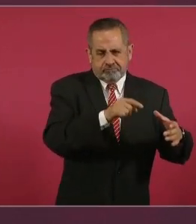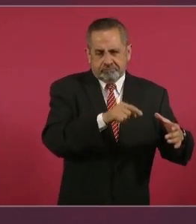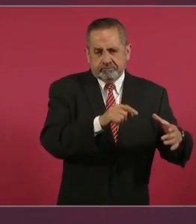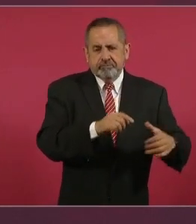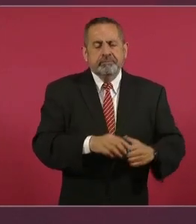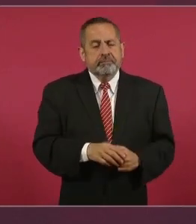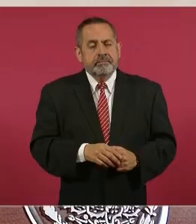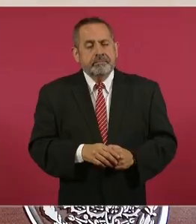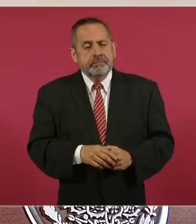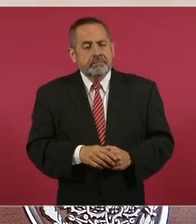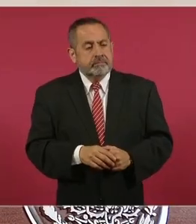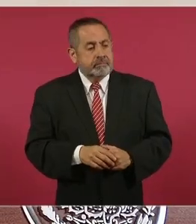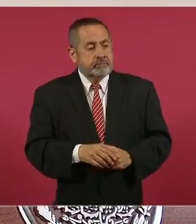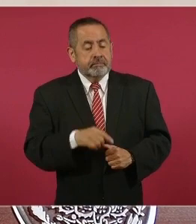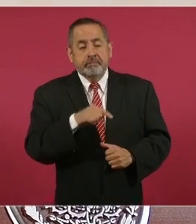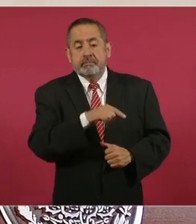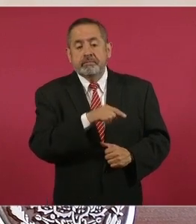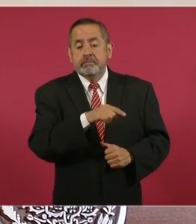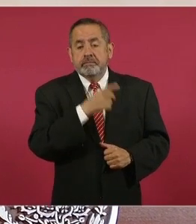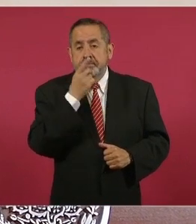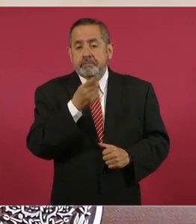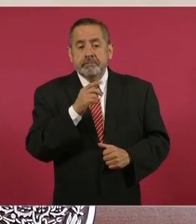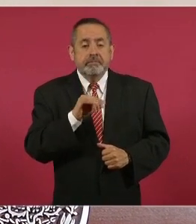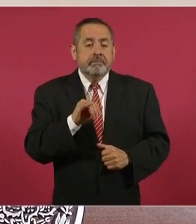iba a tener